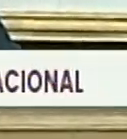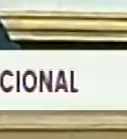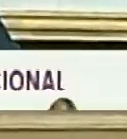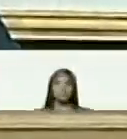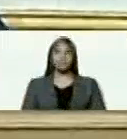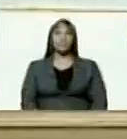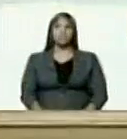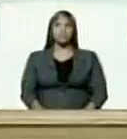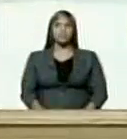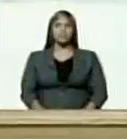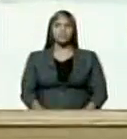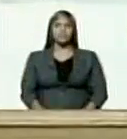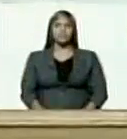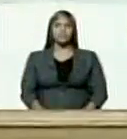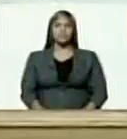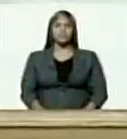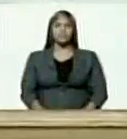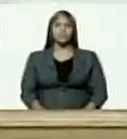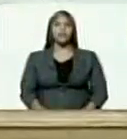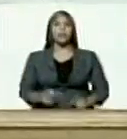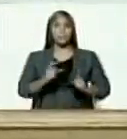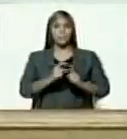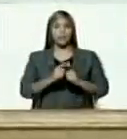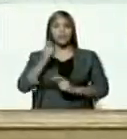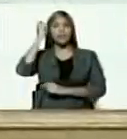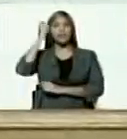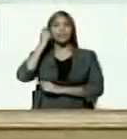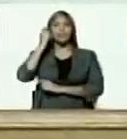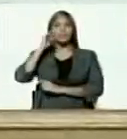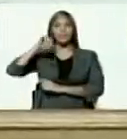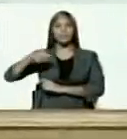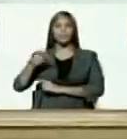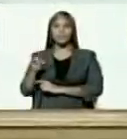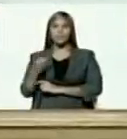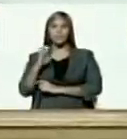exitosa. Dejo en el derecho de palabra al diputado José Gregorio Correa.